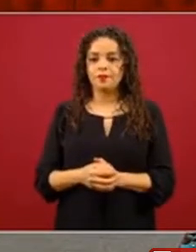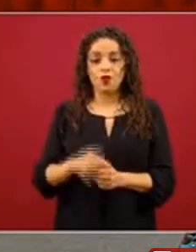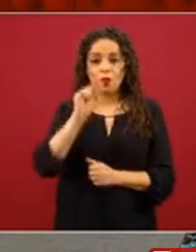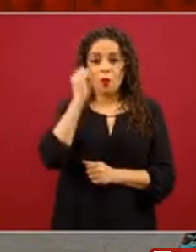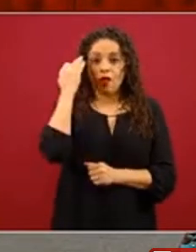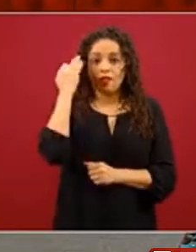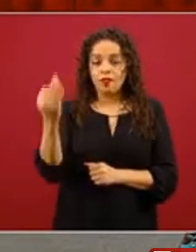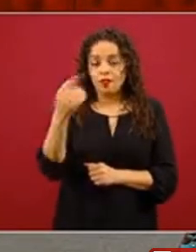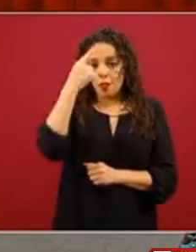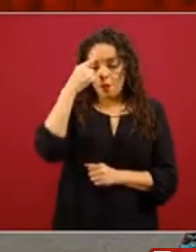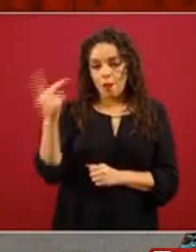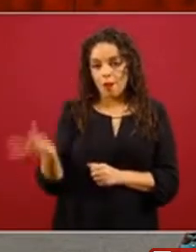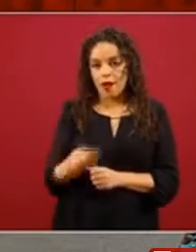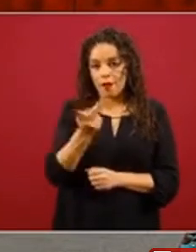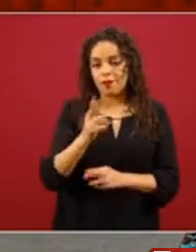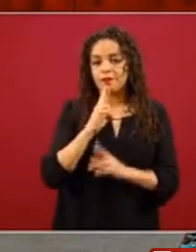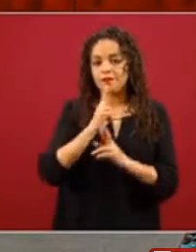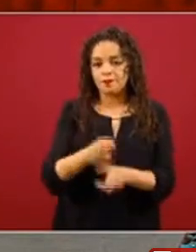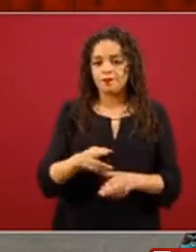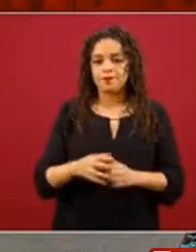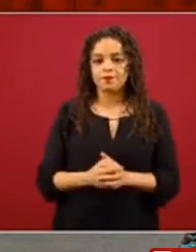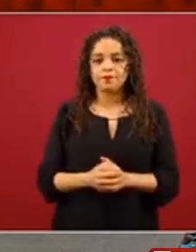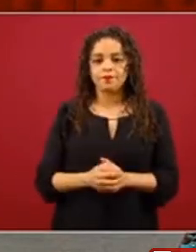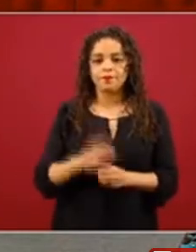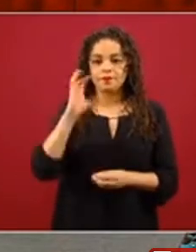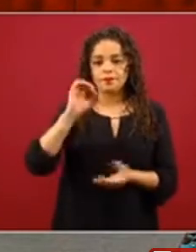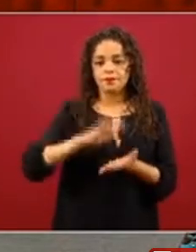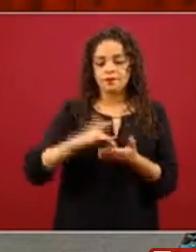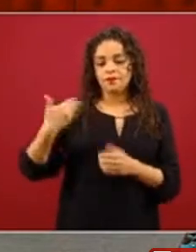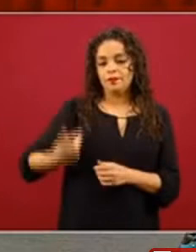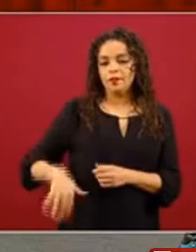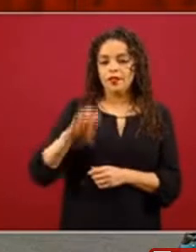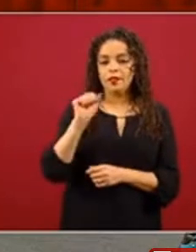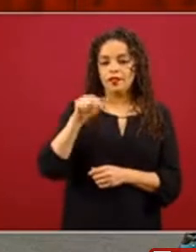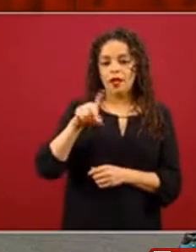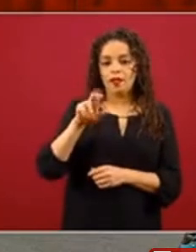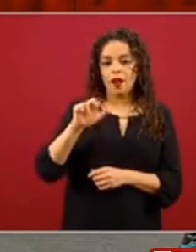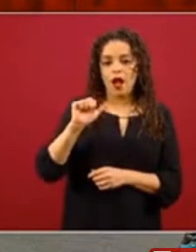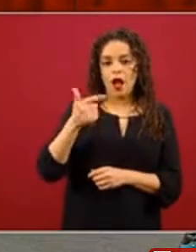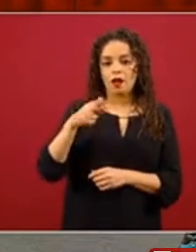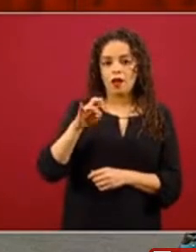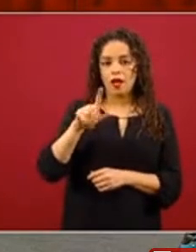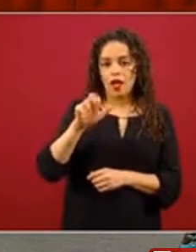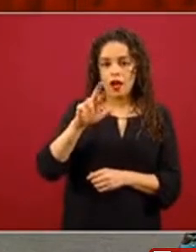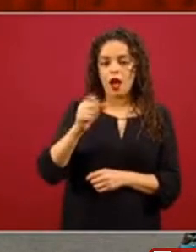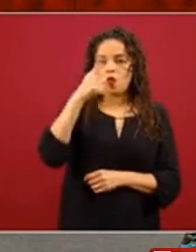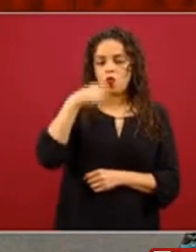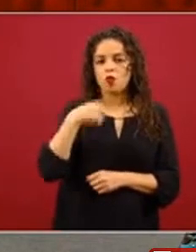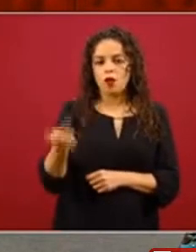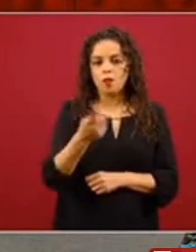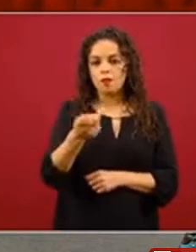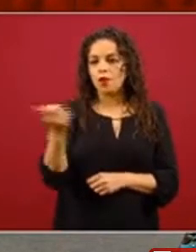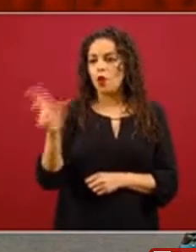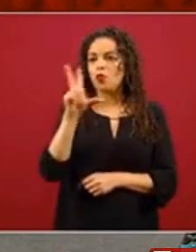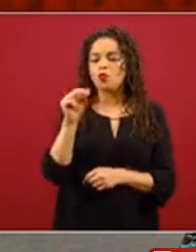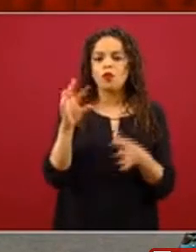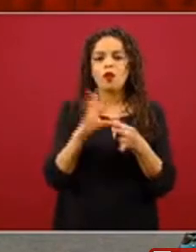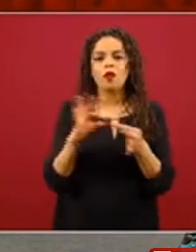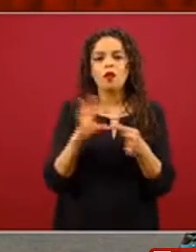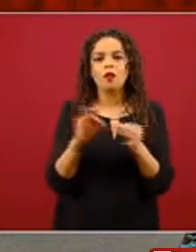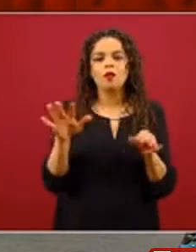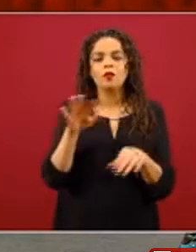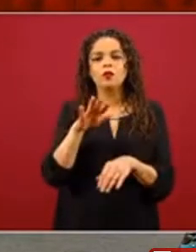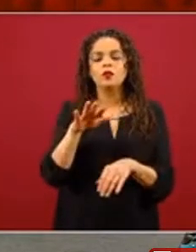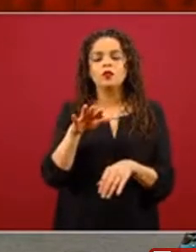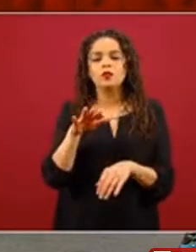tiempo, nos quedan. Muchas gracias, Sandra Aguilera, de Grupo Larsa Comunicaciones. Nada más para saber, nos habló de los tapabocas de